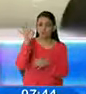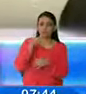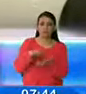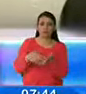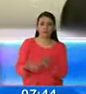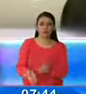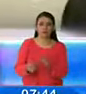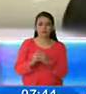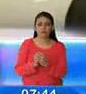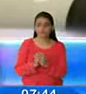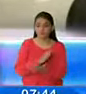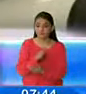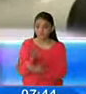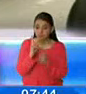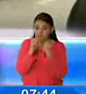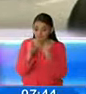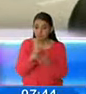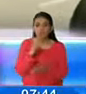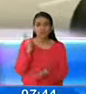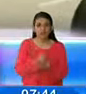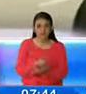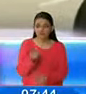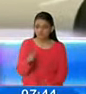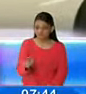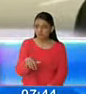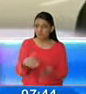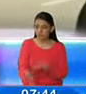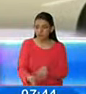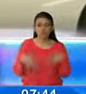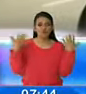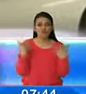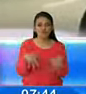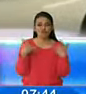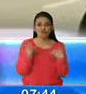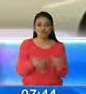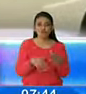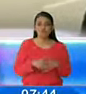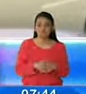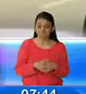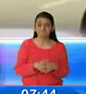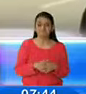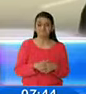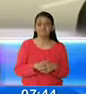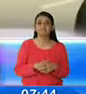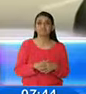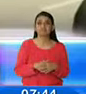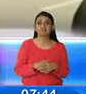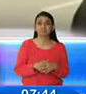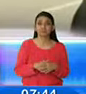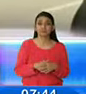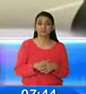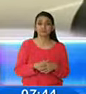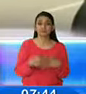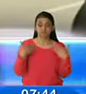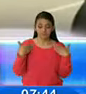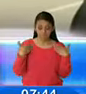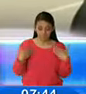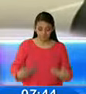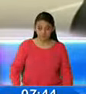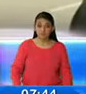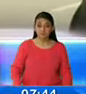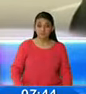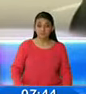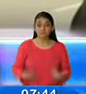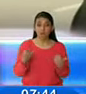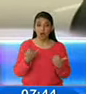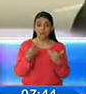Nosotros acudimos al lugar y verificamos efectivamente que se trataba de restos humanos, los cuales están por el